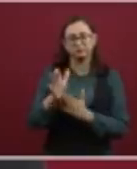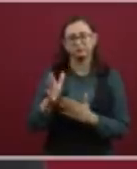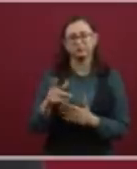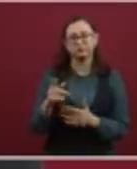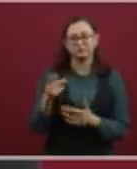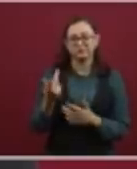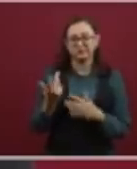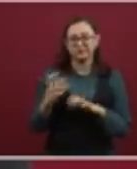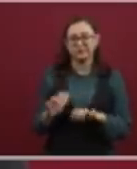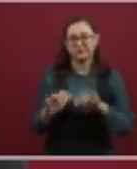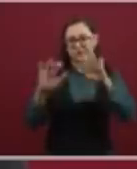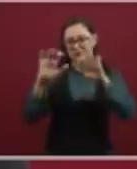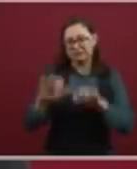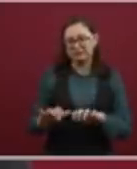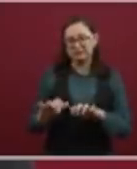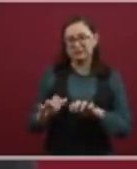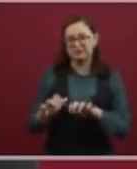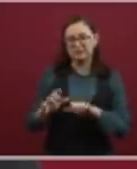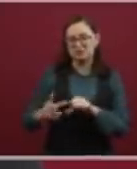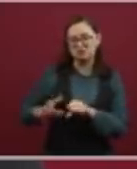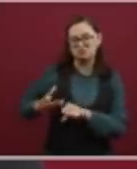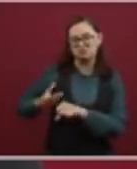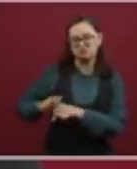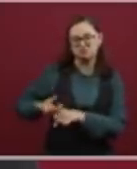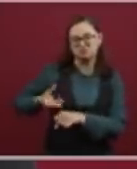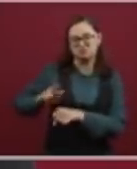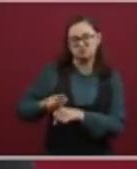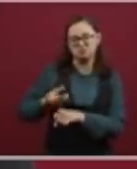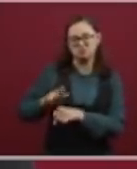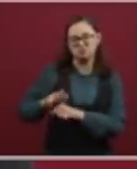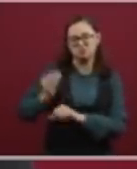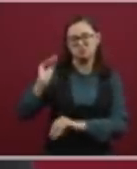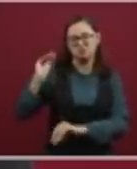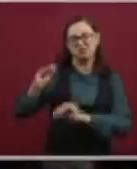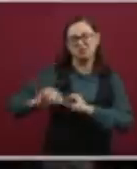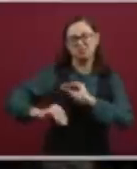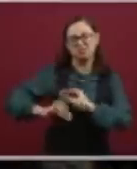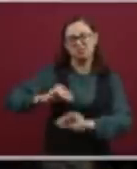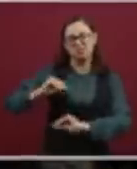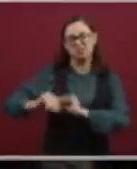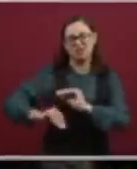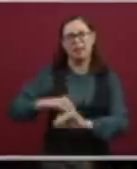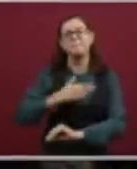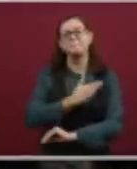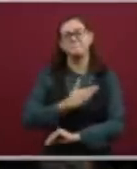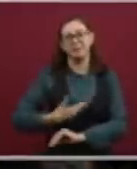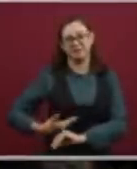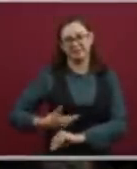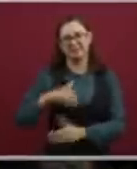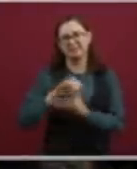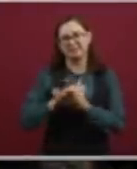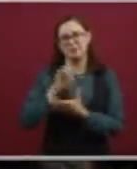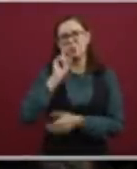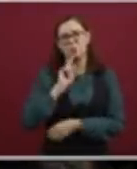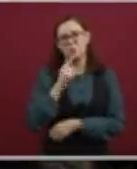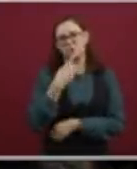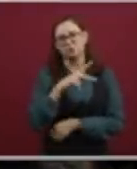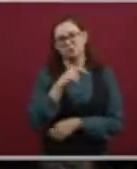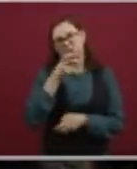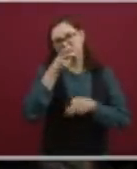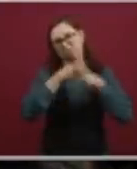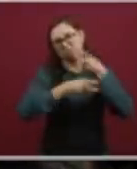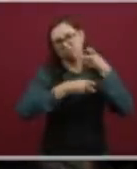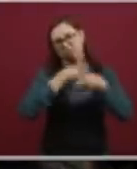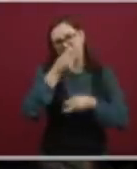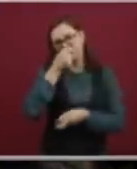alteraron un texto y ofendieron a la esposa del presidente López Portillo,